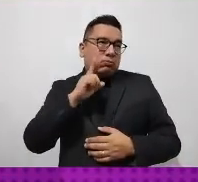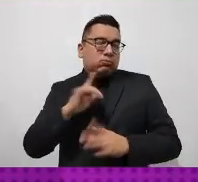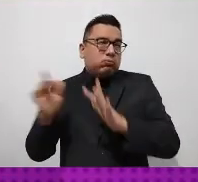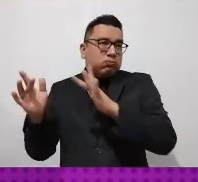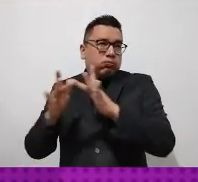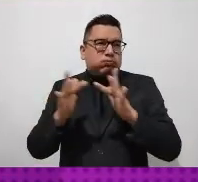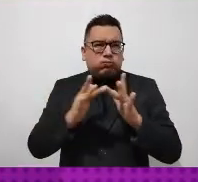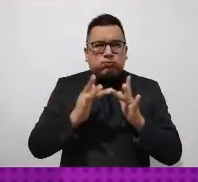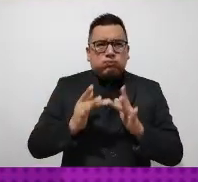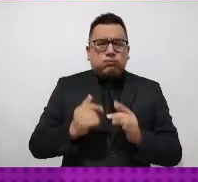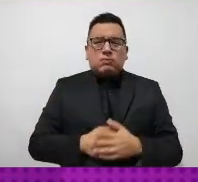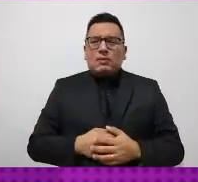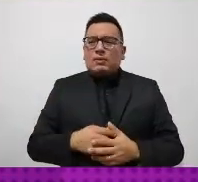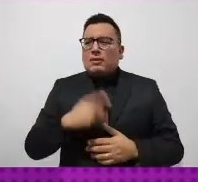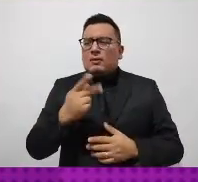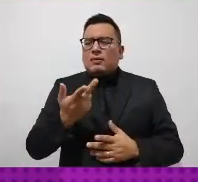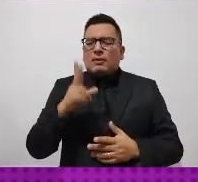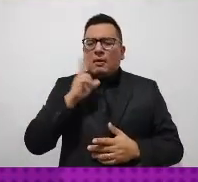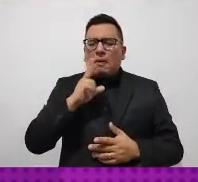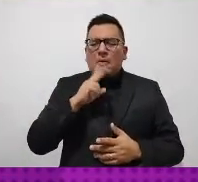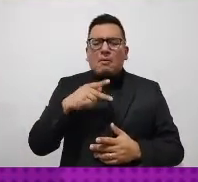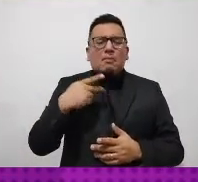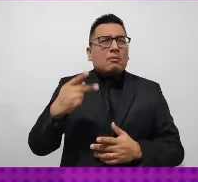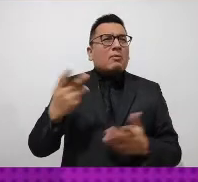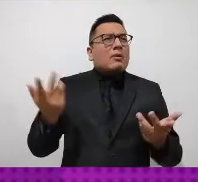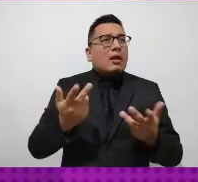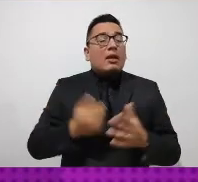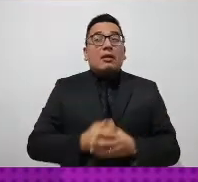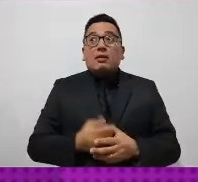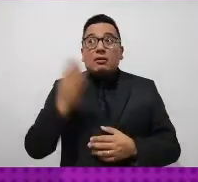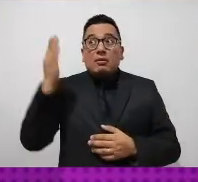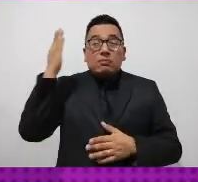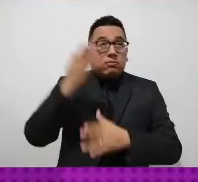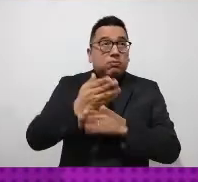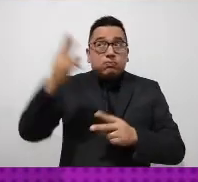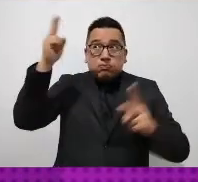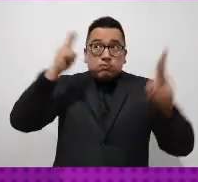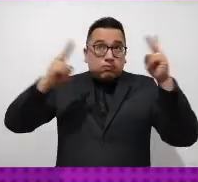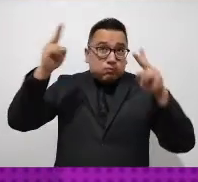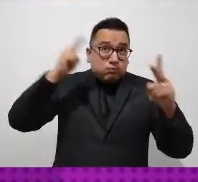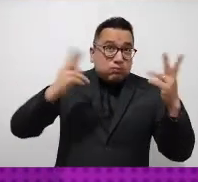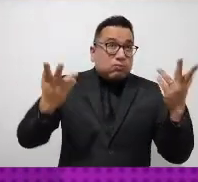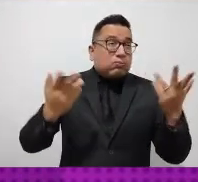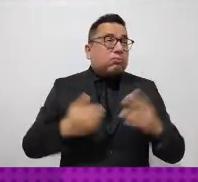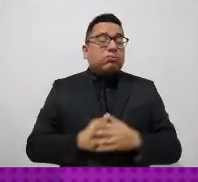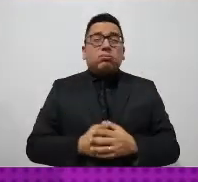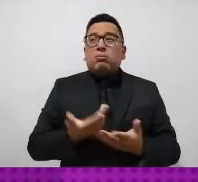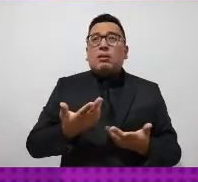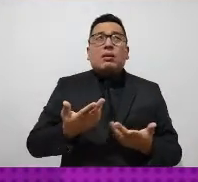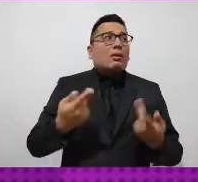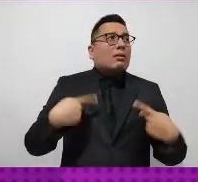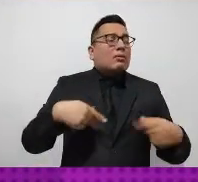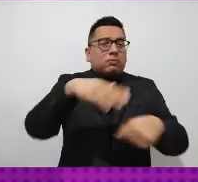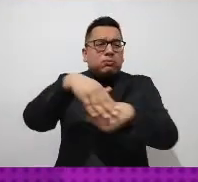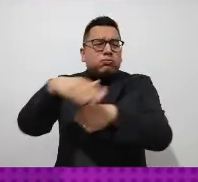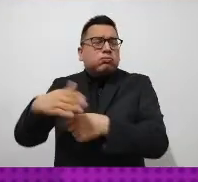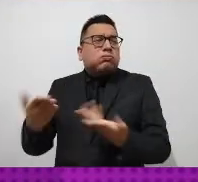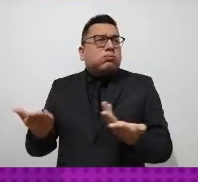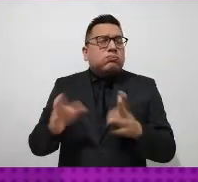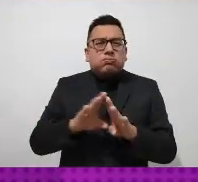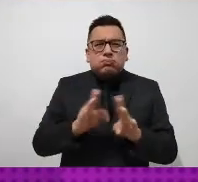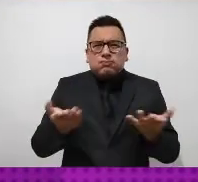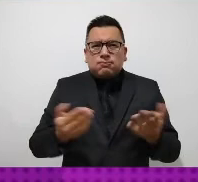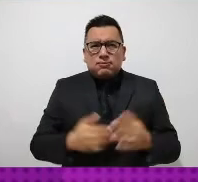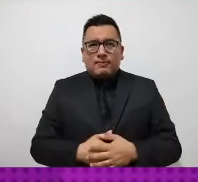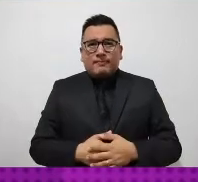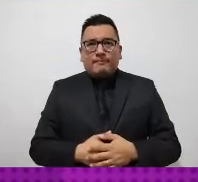qué consiste esta red? ¿Cómo han estado ustedes haciendo? ¿Van y visitan los municipios? ¿Ellas se inscriben? ¿Cómo opera? La red